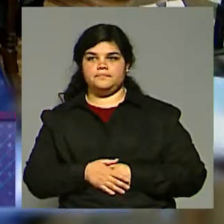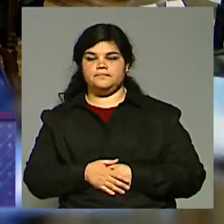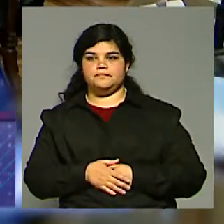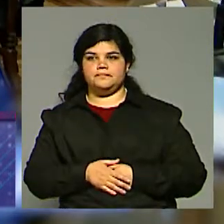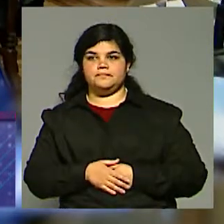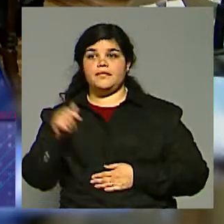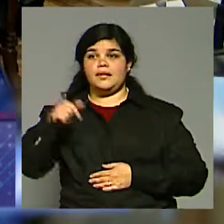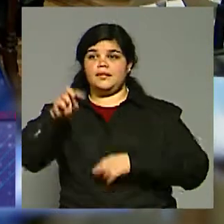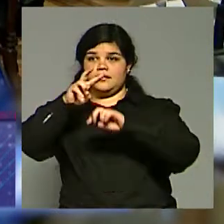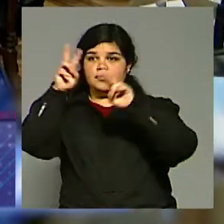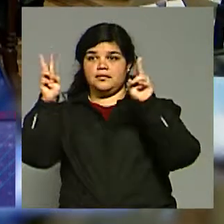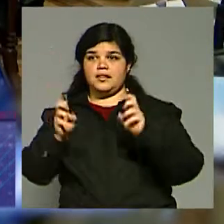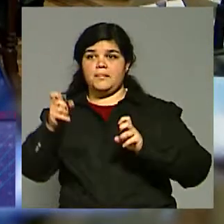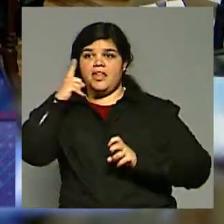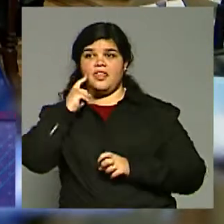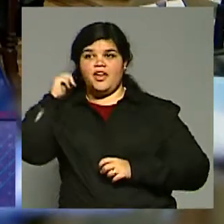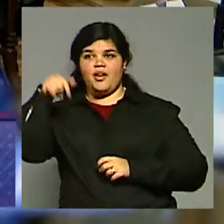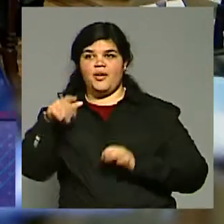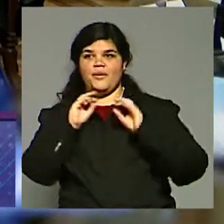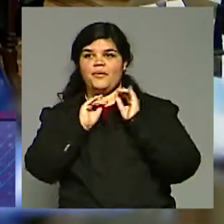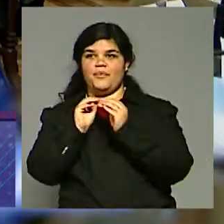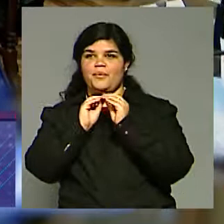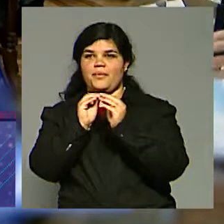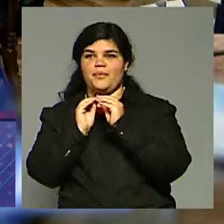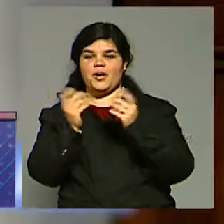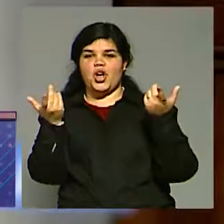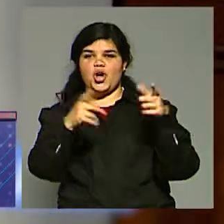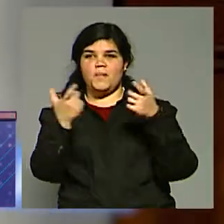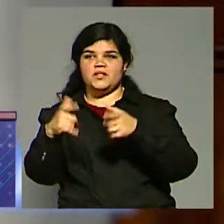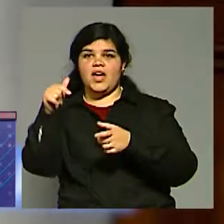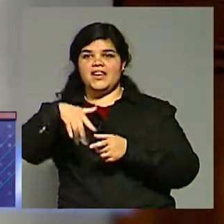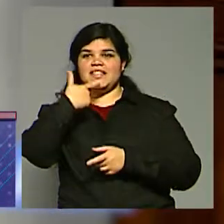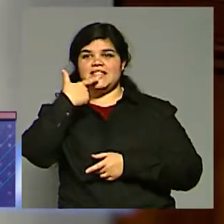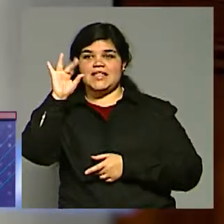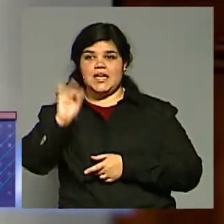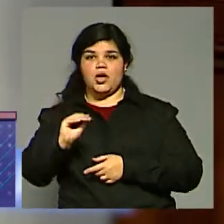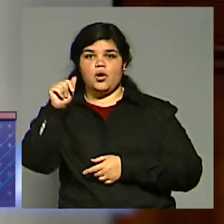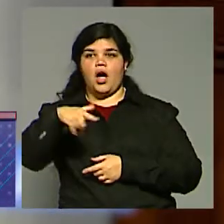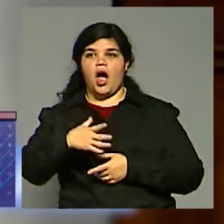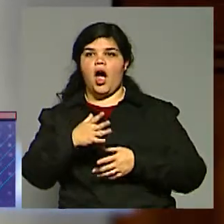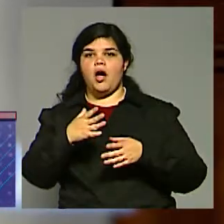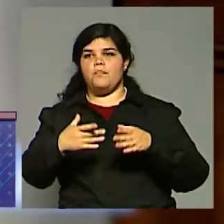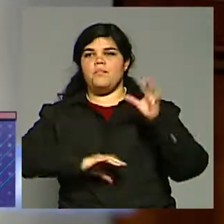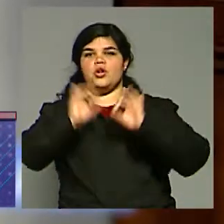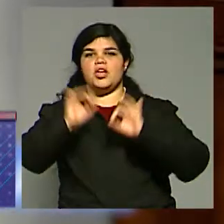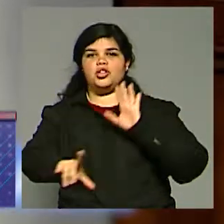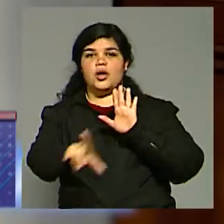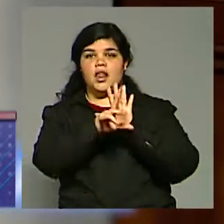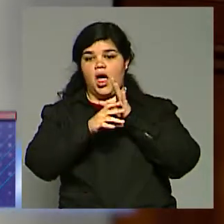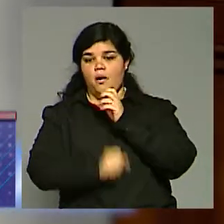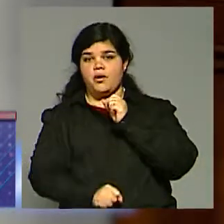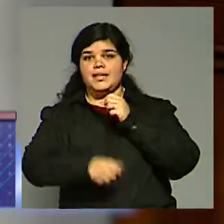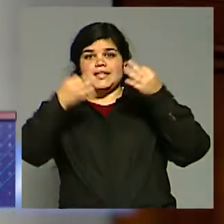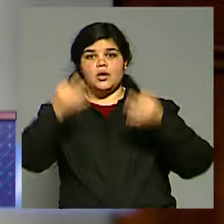Y este es el tema del día en el inicio del debate en comisiones para el Senado del aborto legal, del proyecto de ley del aborto legal, seguro y gratuito.